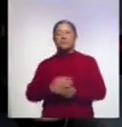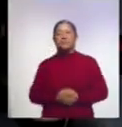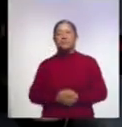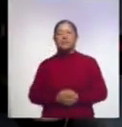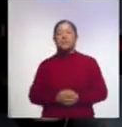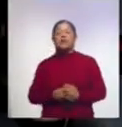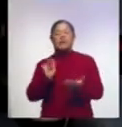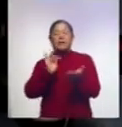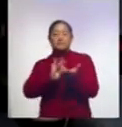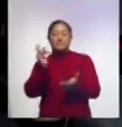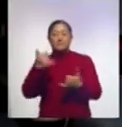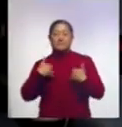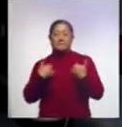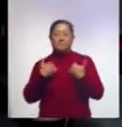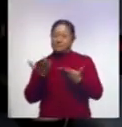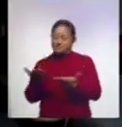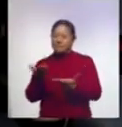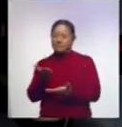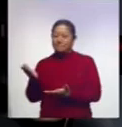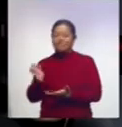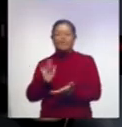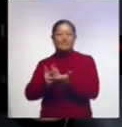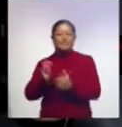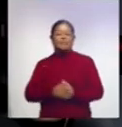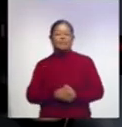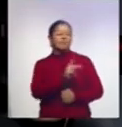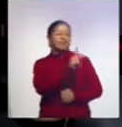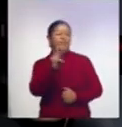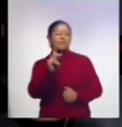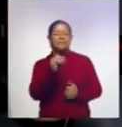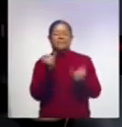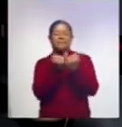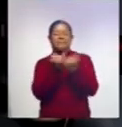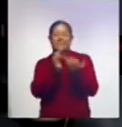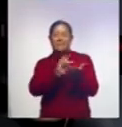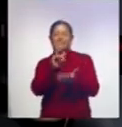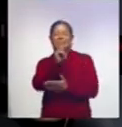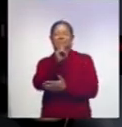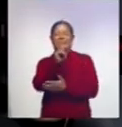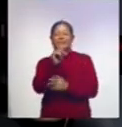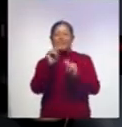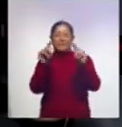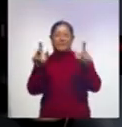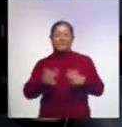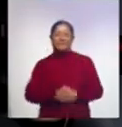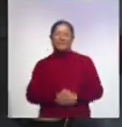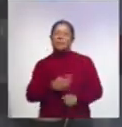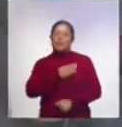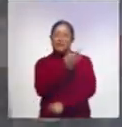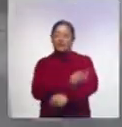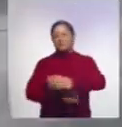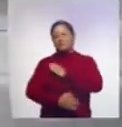jóvenes. Gracias. Gracias a ustedes, a la televisión de Tlaxcala. Buenas tardes. Buenas tardes. Buenas